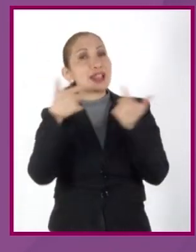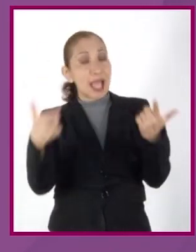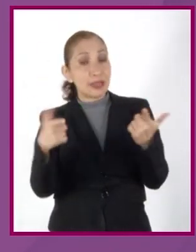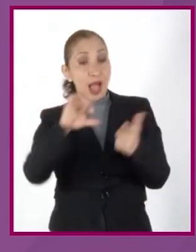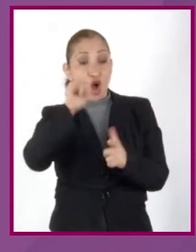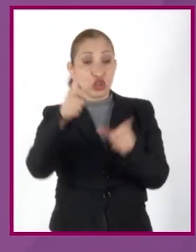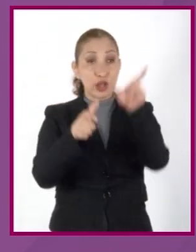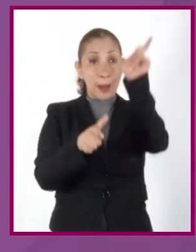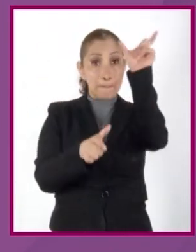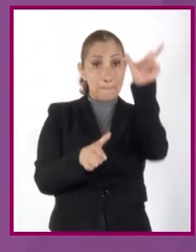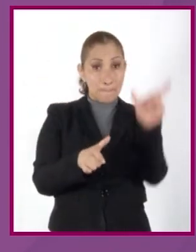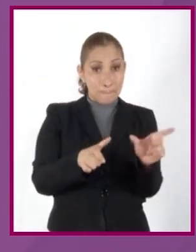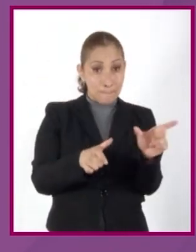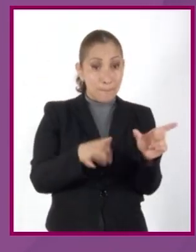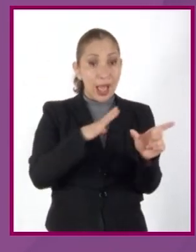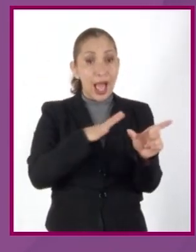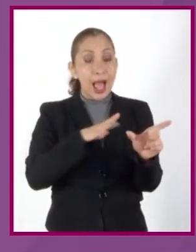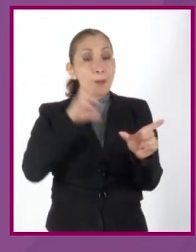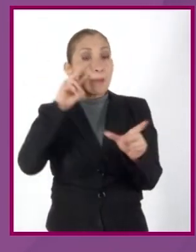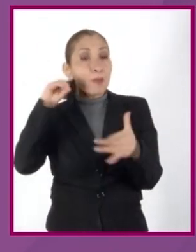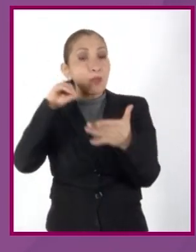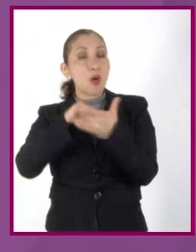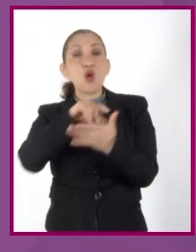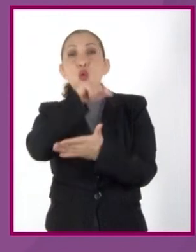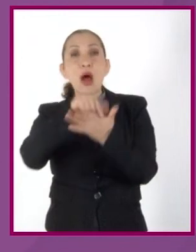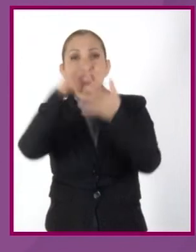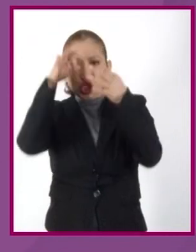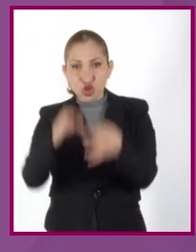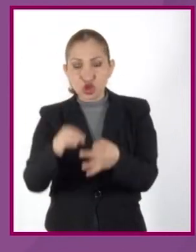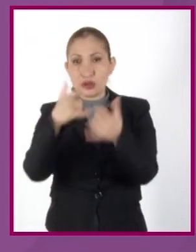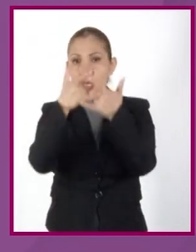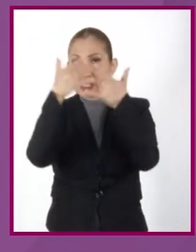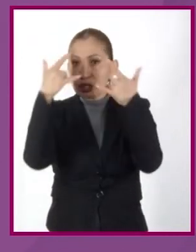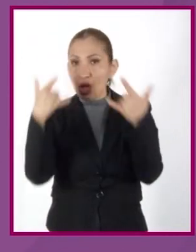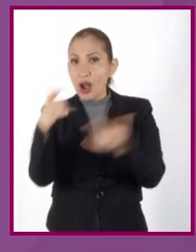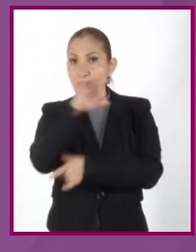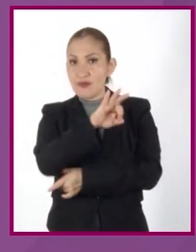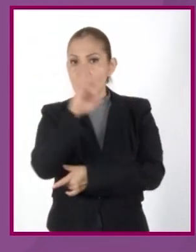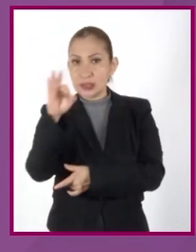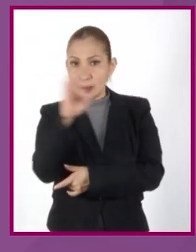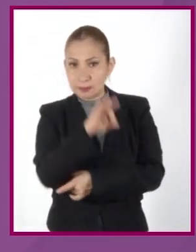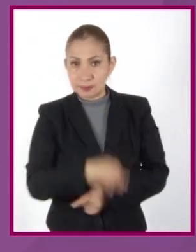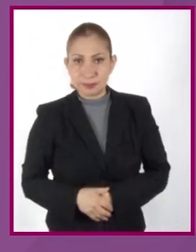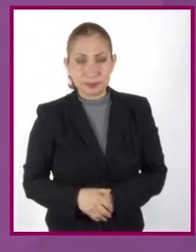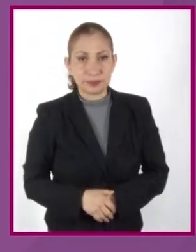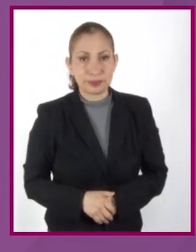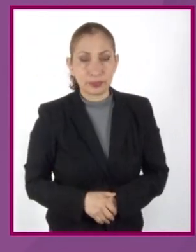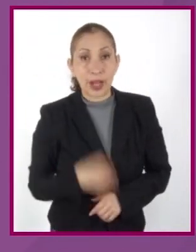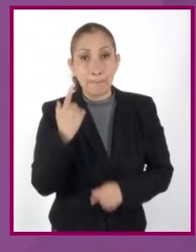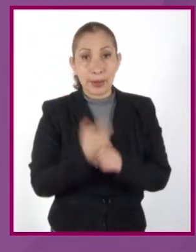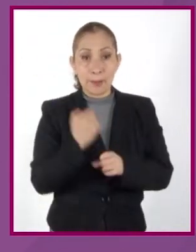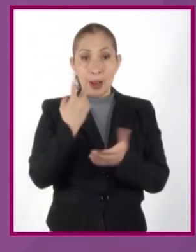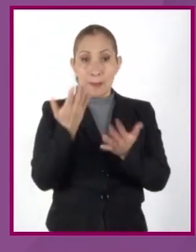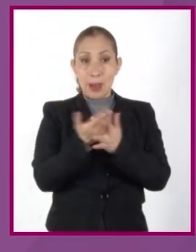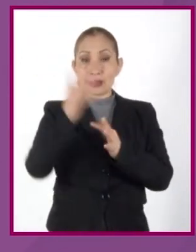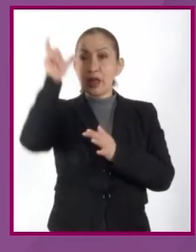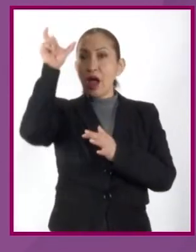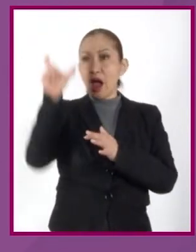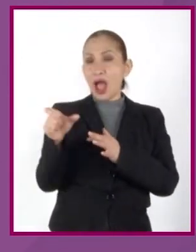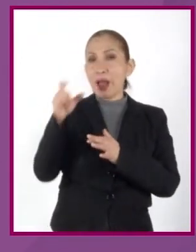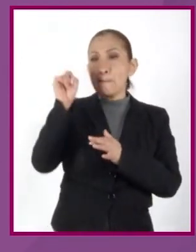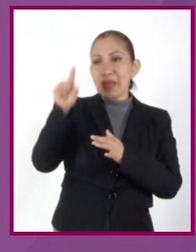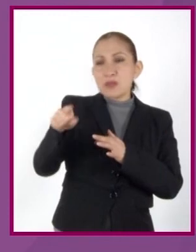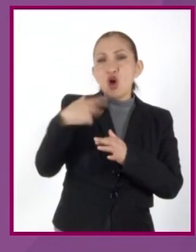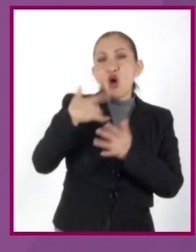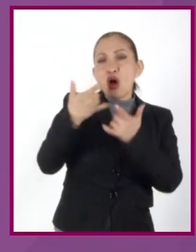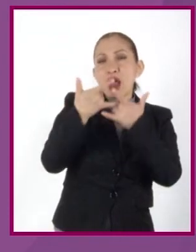mientras que en la segunda podemos colocar lugares y fechas de carácter histórico. En el primer apartado tomaremos los